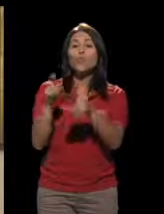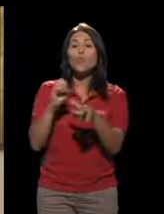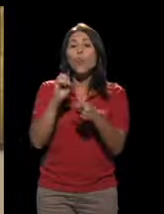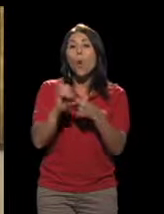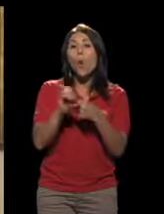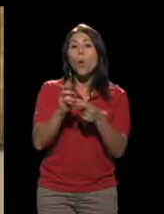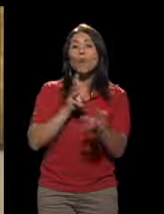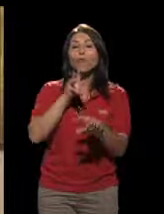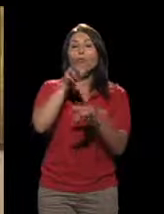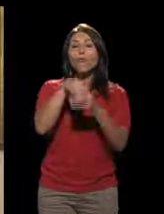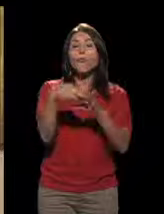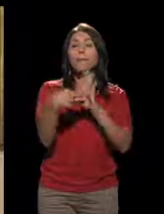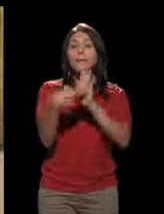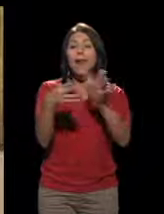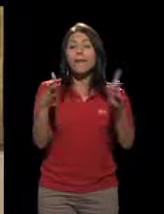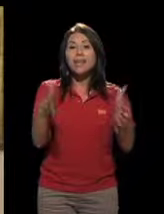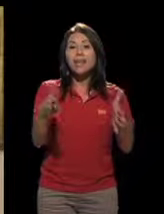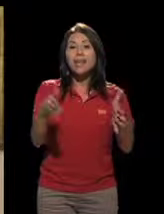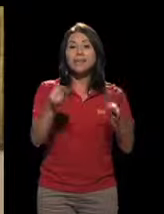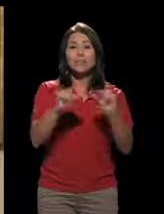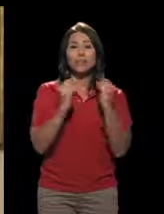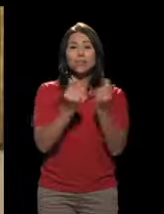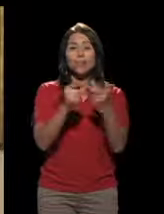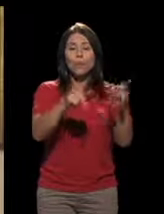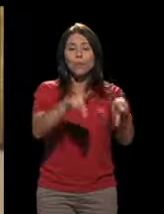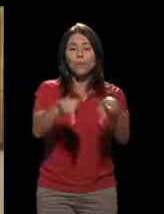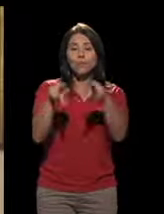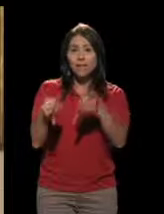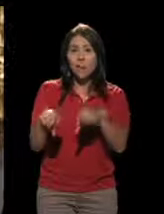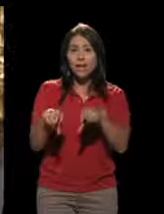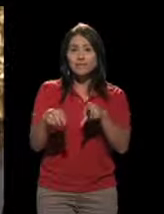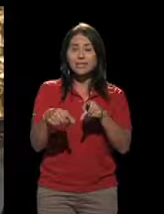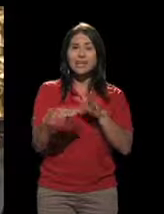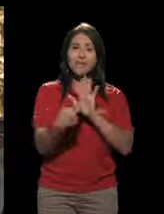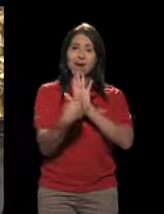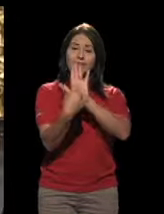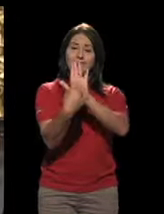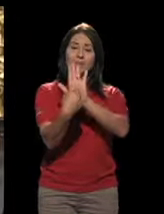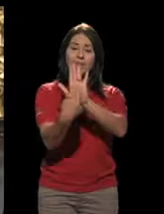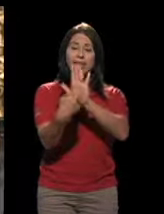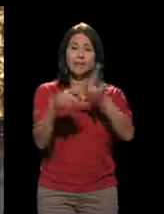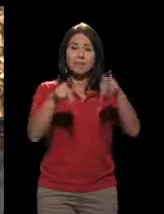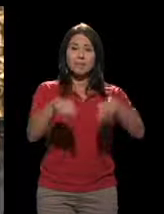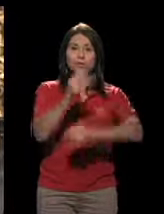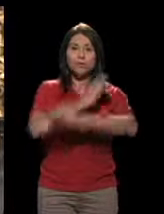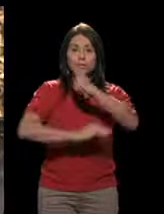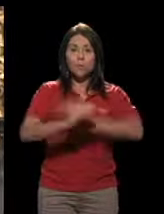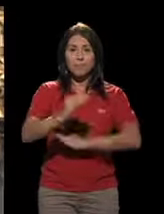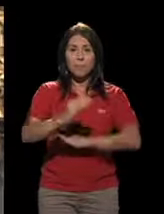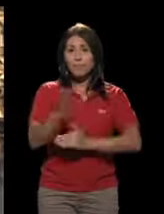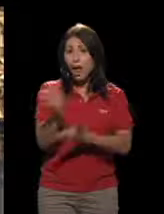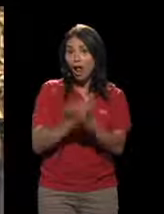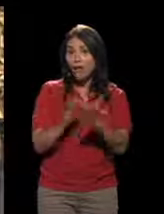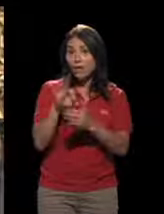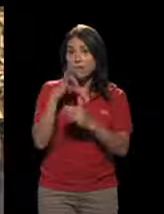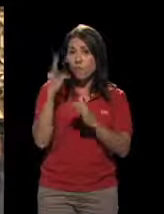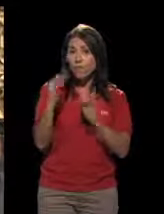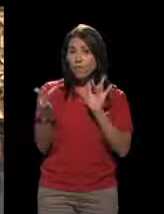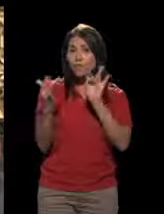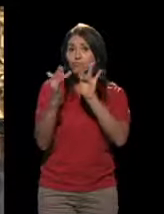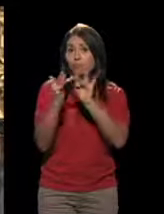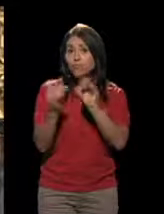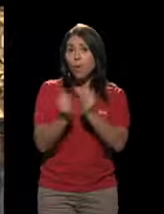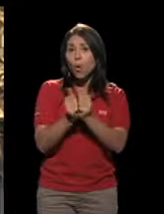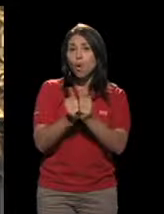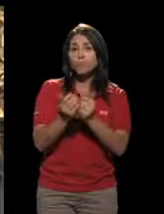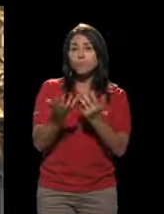o, ¿verdad?, formar parte de, ¿verdad?, de ese grupo de personas que van a estar representando a las personas con discapacidad, ¿hay alguna forma de que todavía